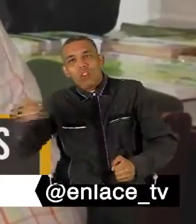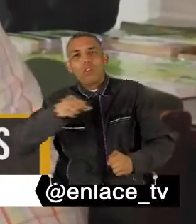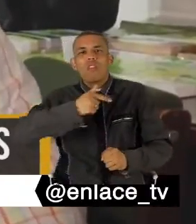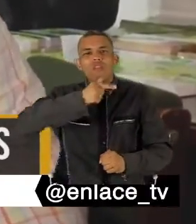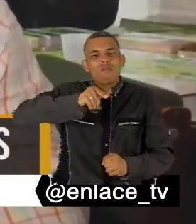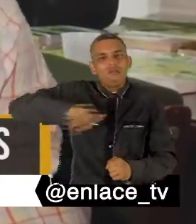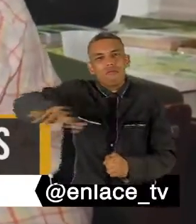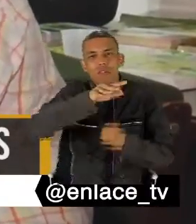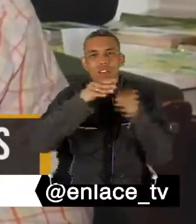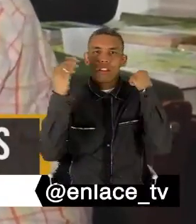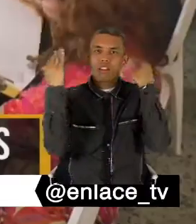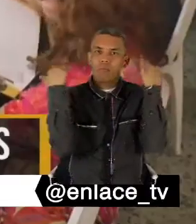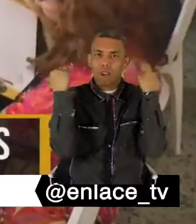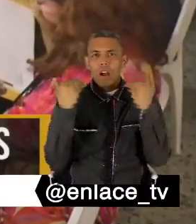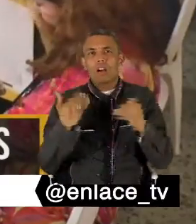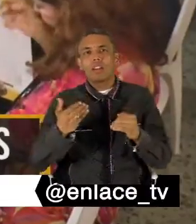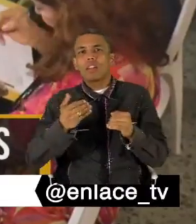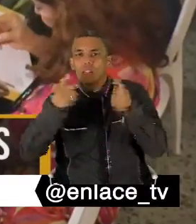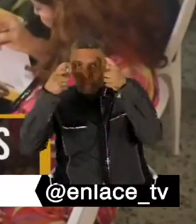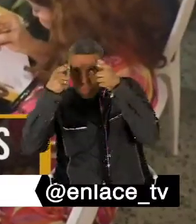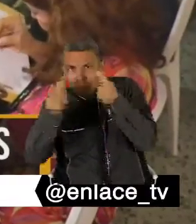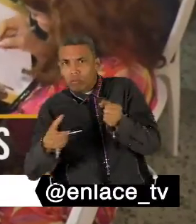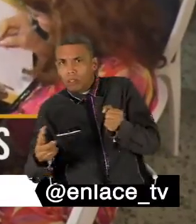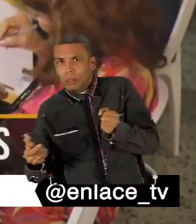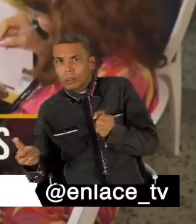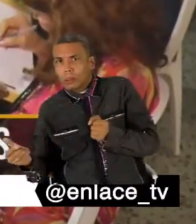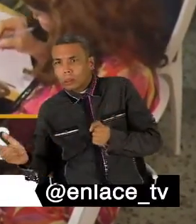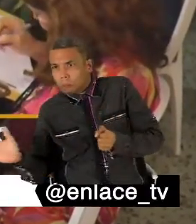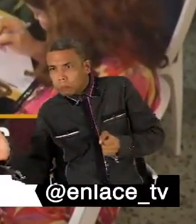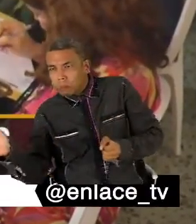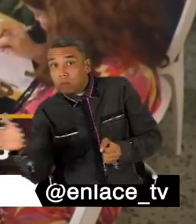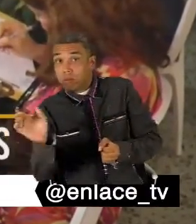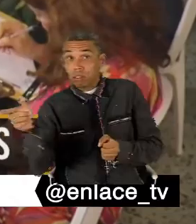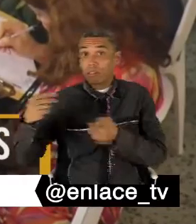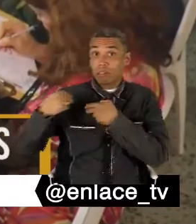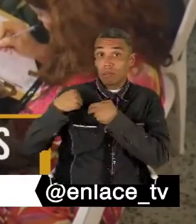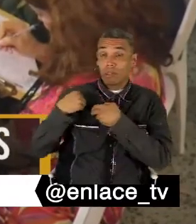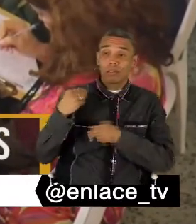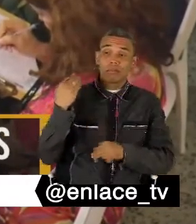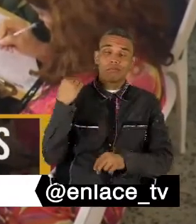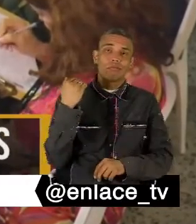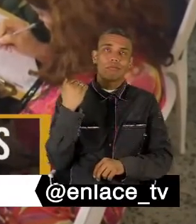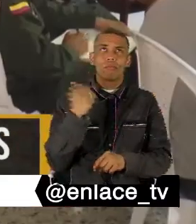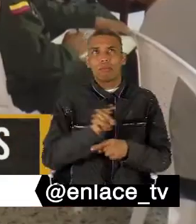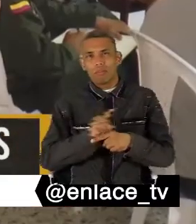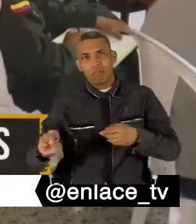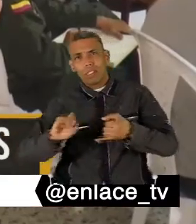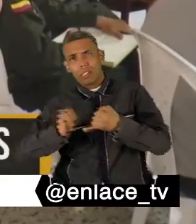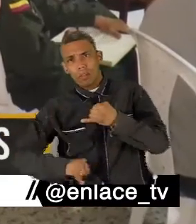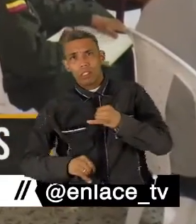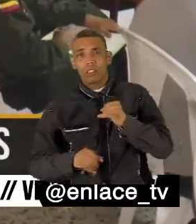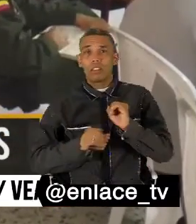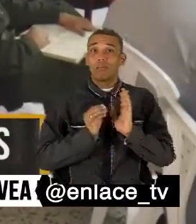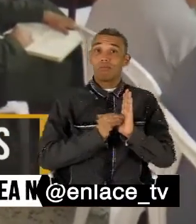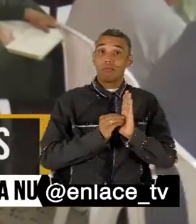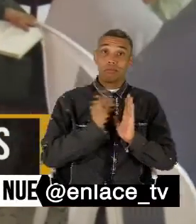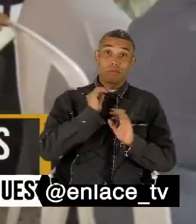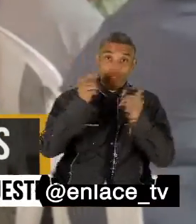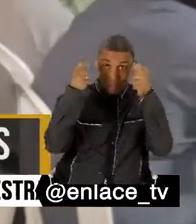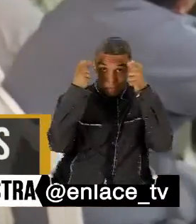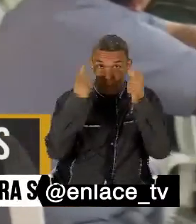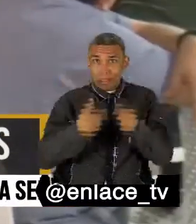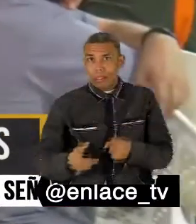Ya que se han presentado este fin de semana dos casos lamentables donde han hurtado una cantidad